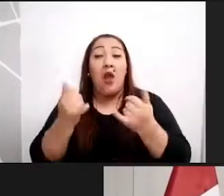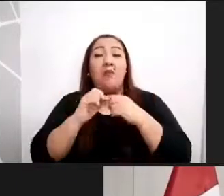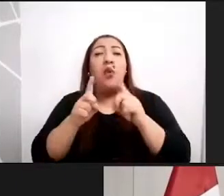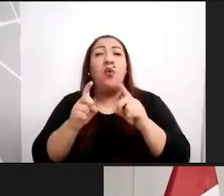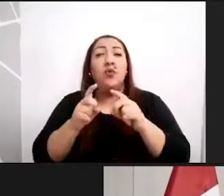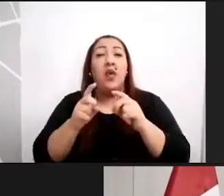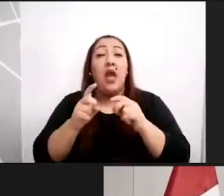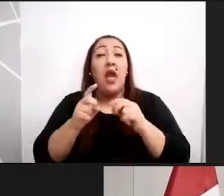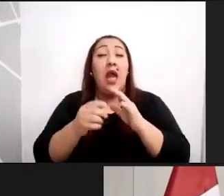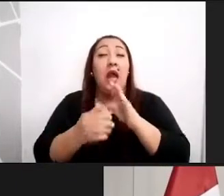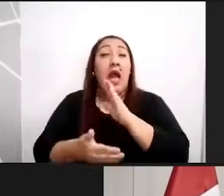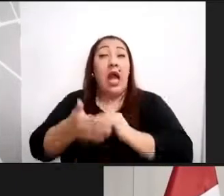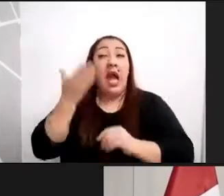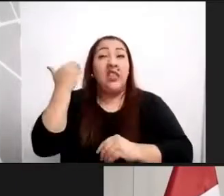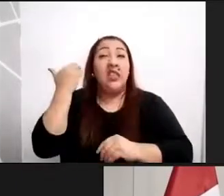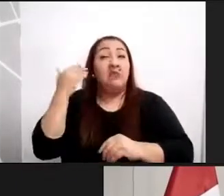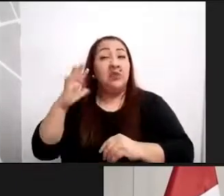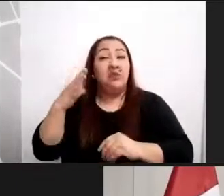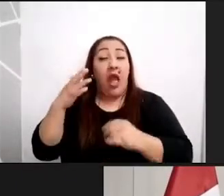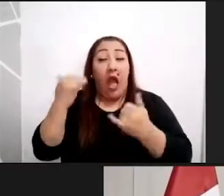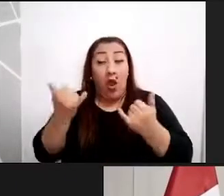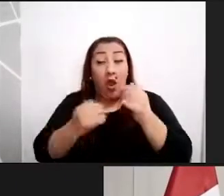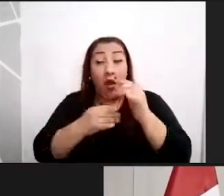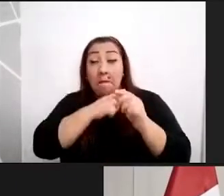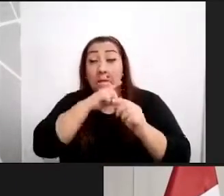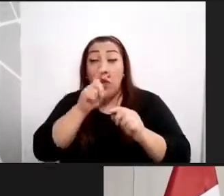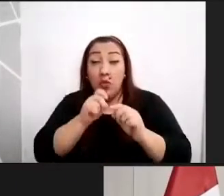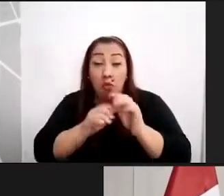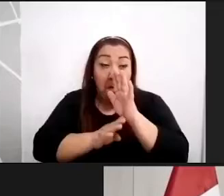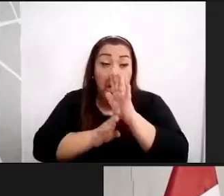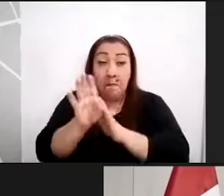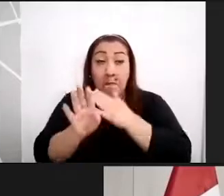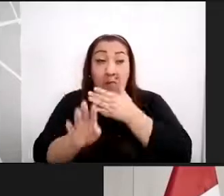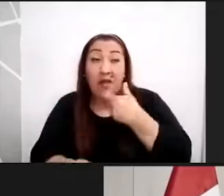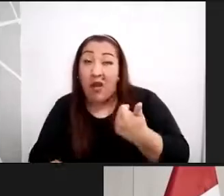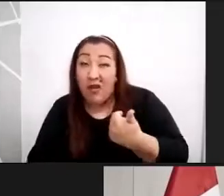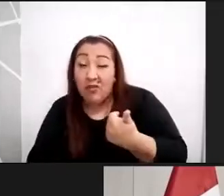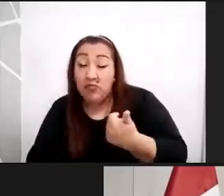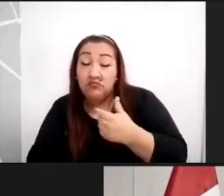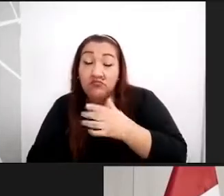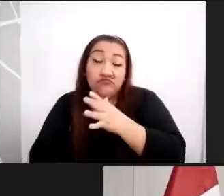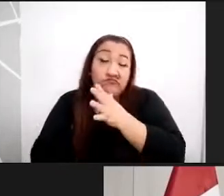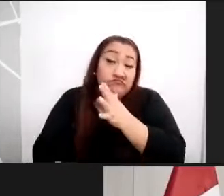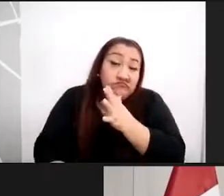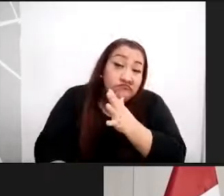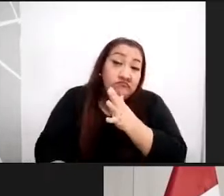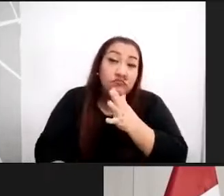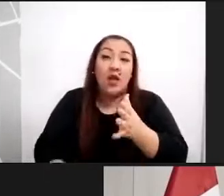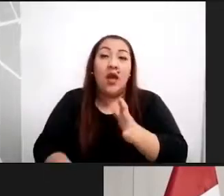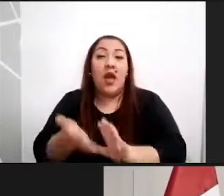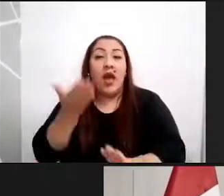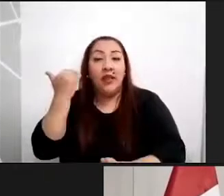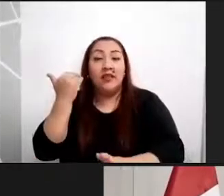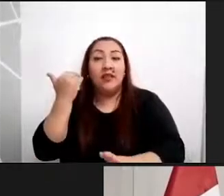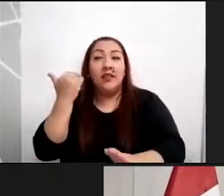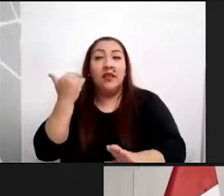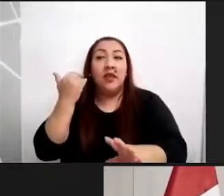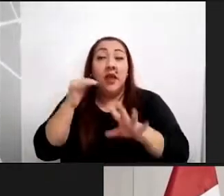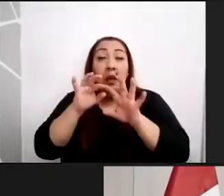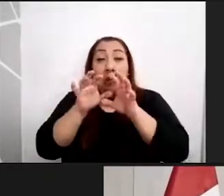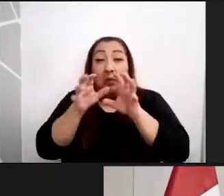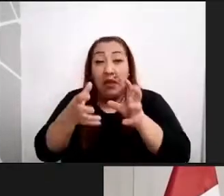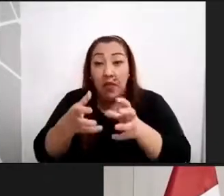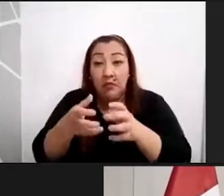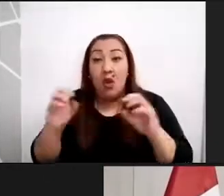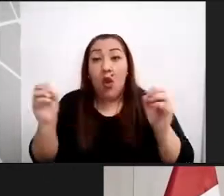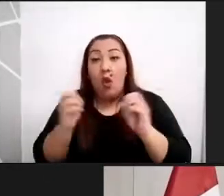pregunta retadora. ¿Antes de qué? ¿Antes de la pandemia? ¿Antes de la captura de Abimel Guzmán o su partida